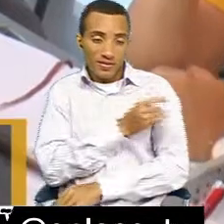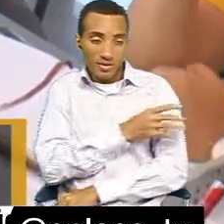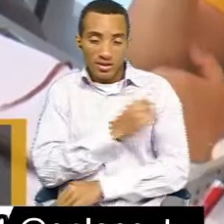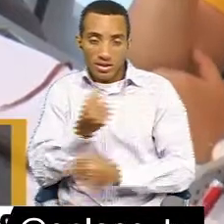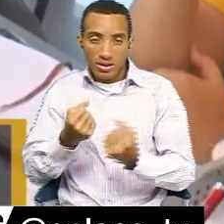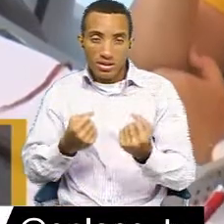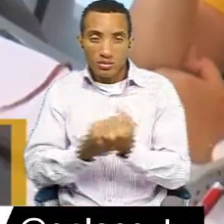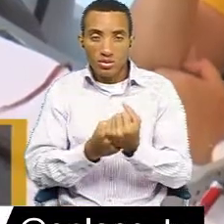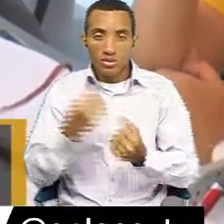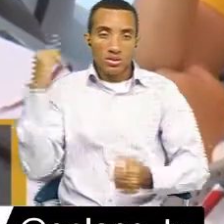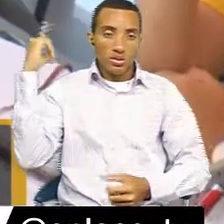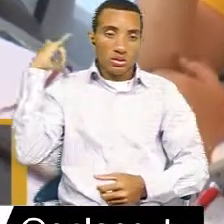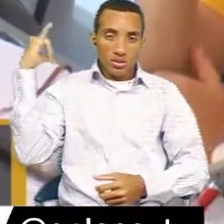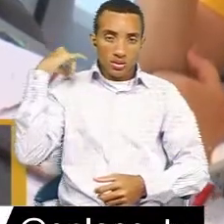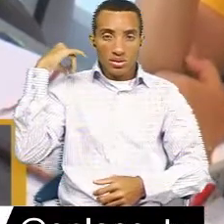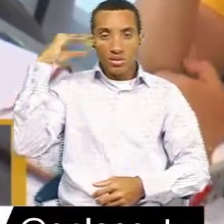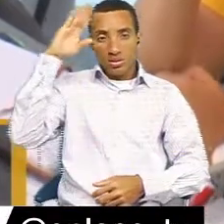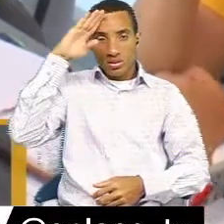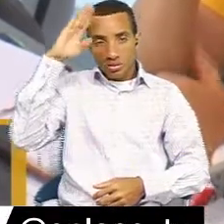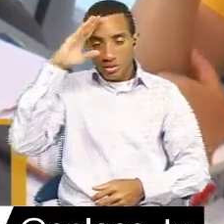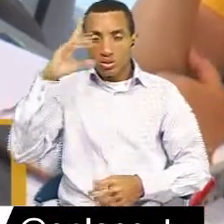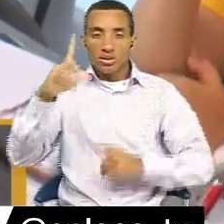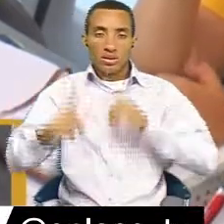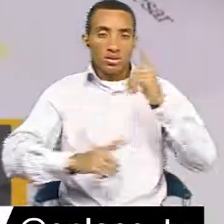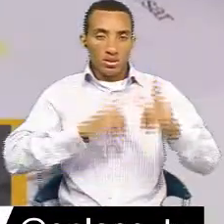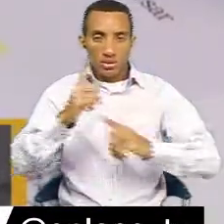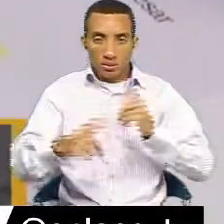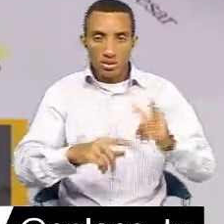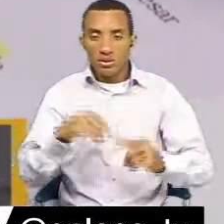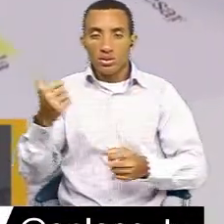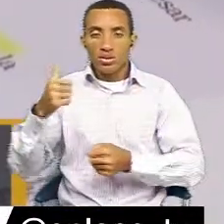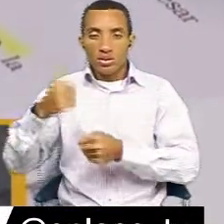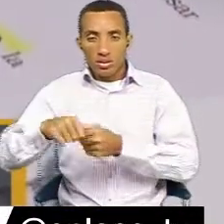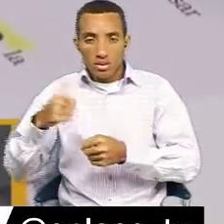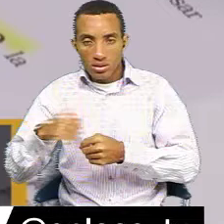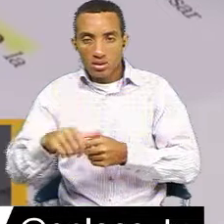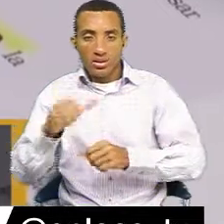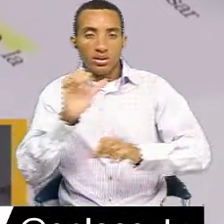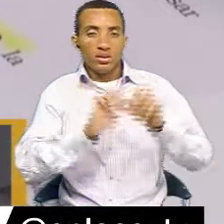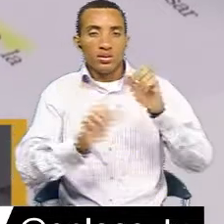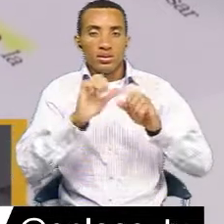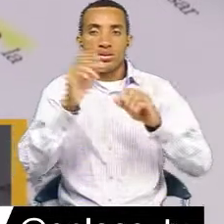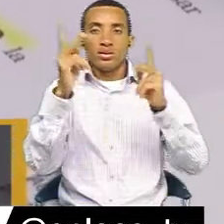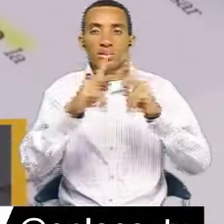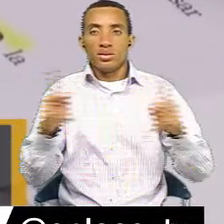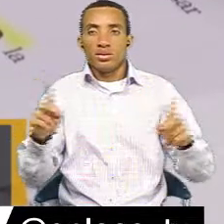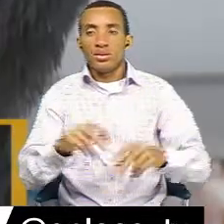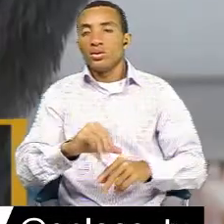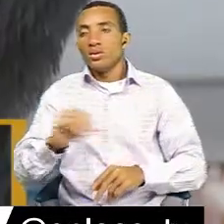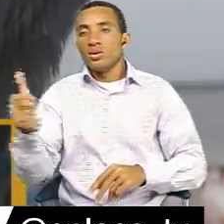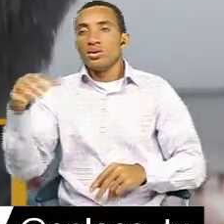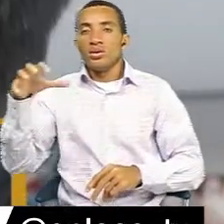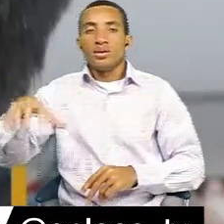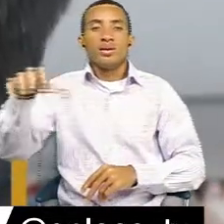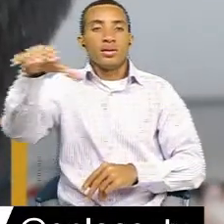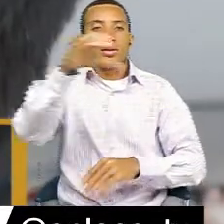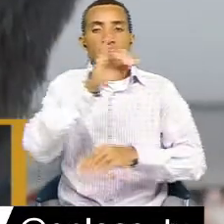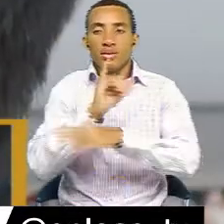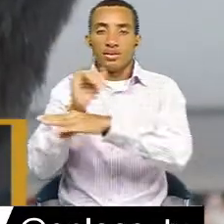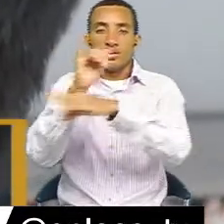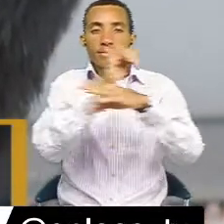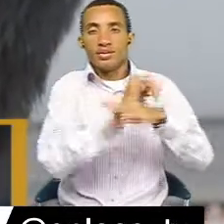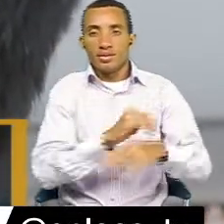y de policía, así como líderes comunales, Ecopetrol, Defensoría Regional del Pueblo, entre otras entidades e instituciones, el